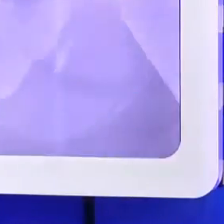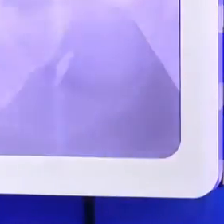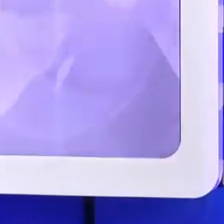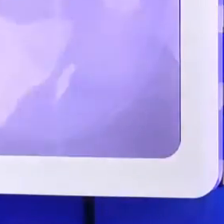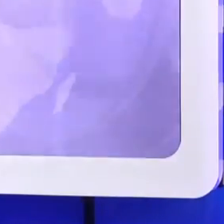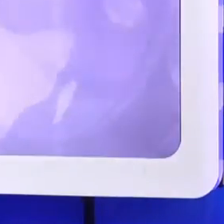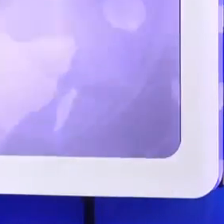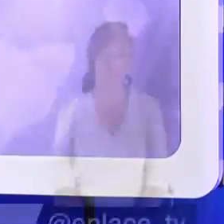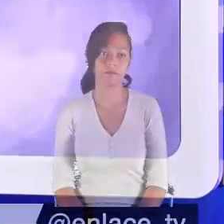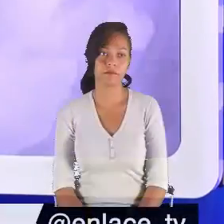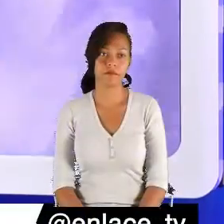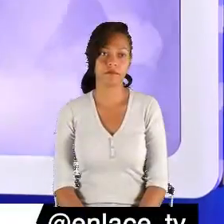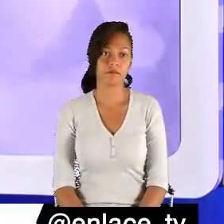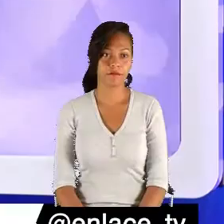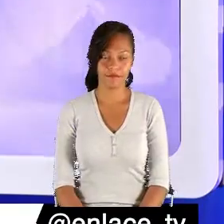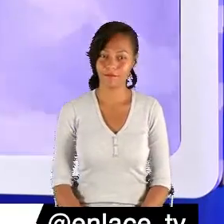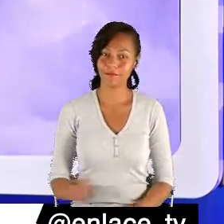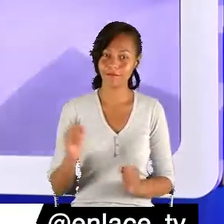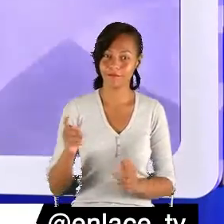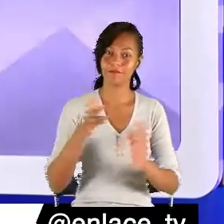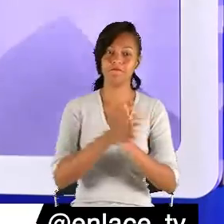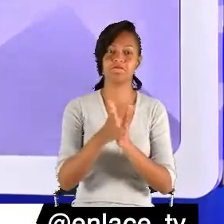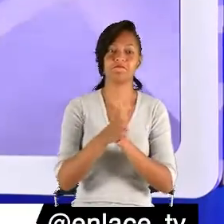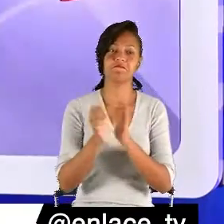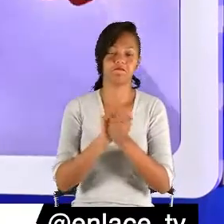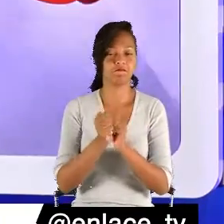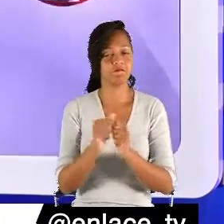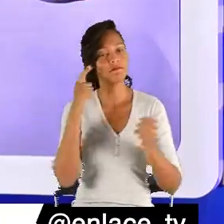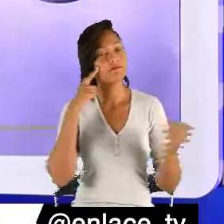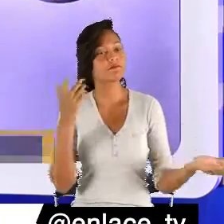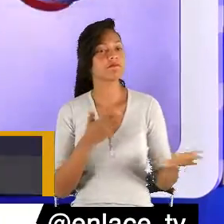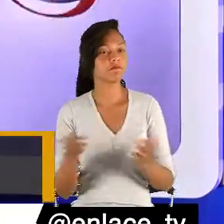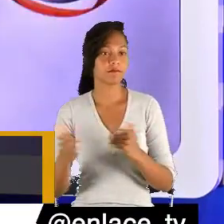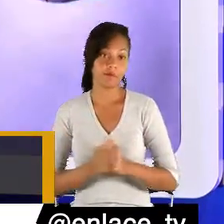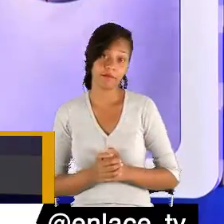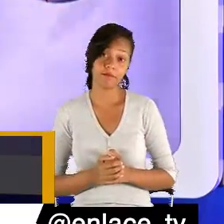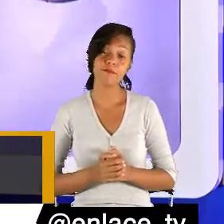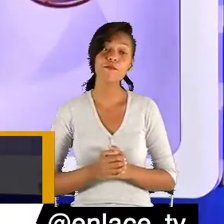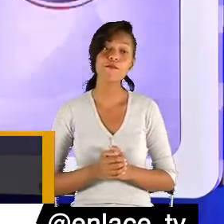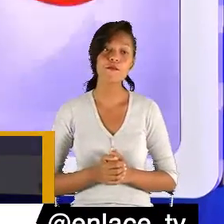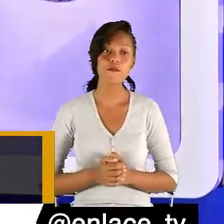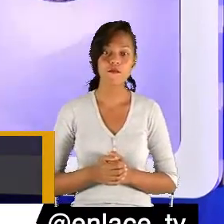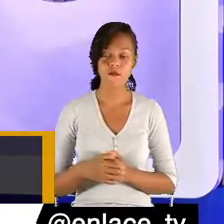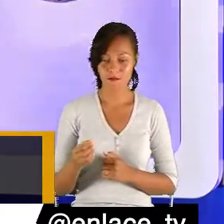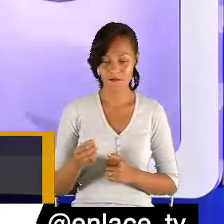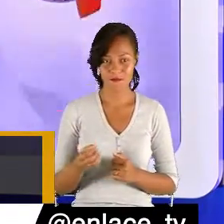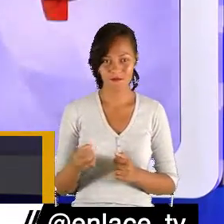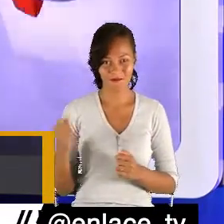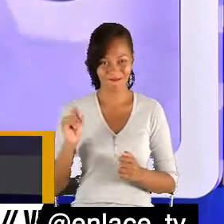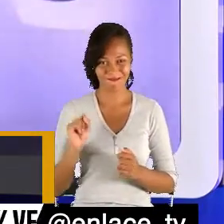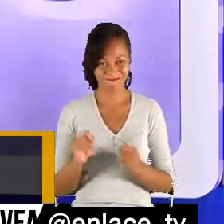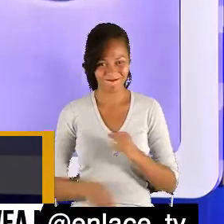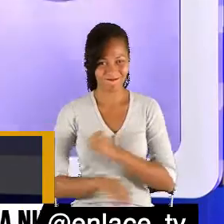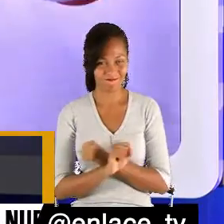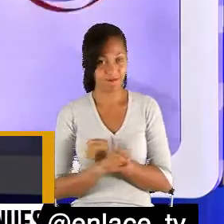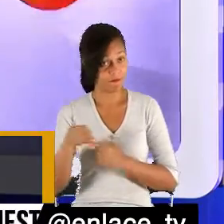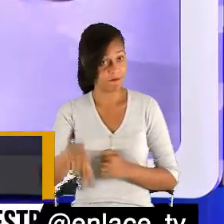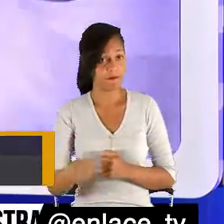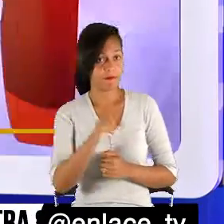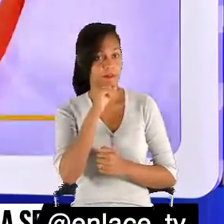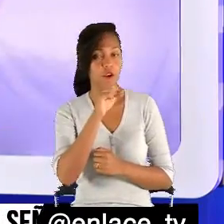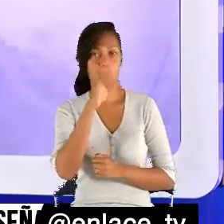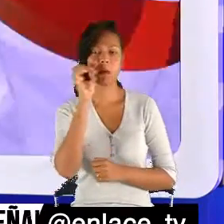llega a la información deportiva enlace de noticias pónganse cómodos está la información en el fútbol barranqueño si hablamos de moi 6 estrada